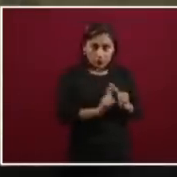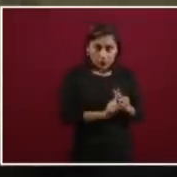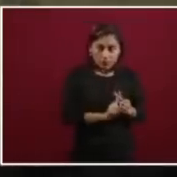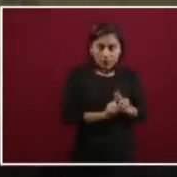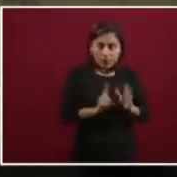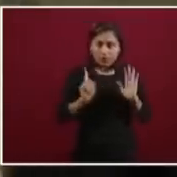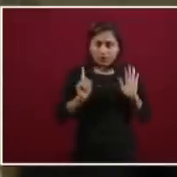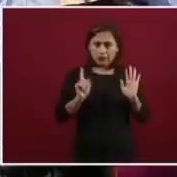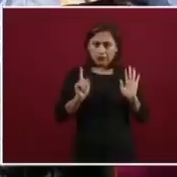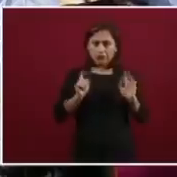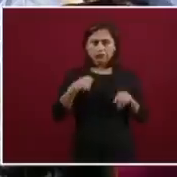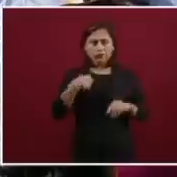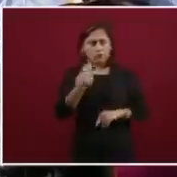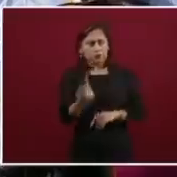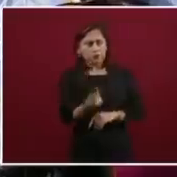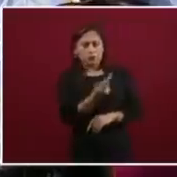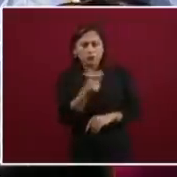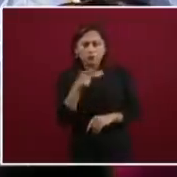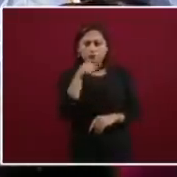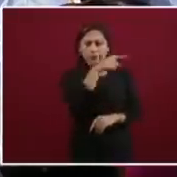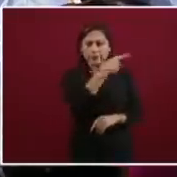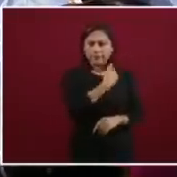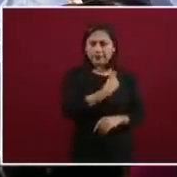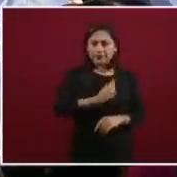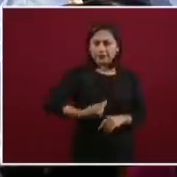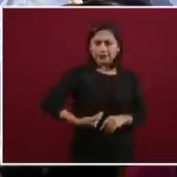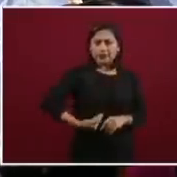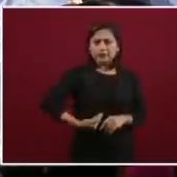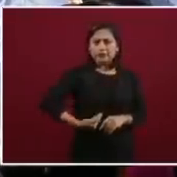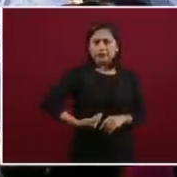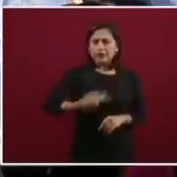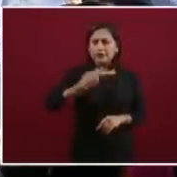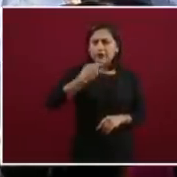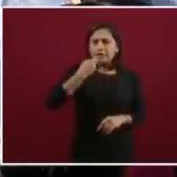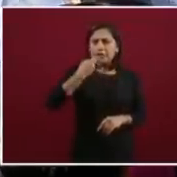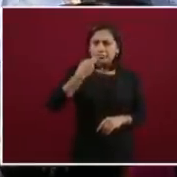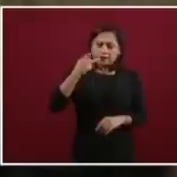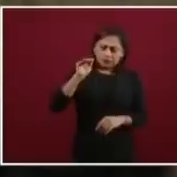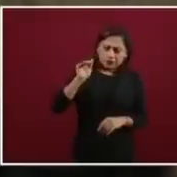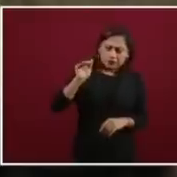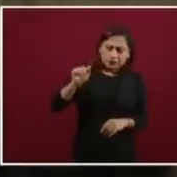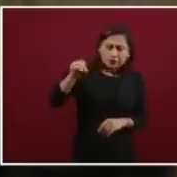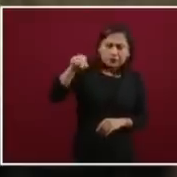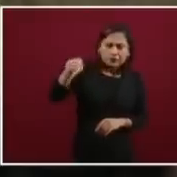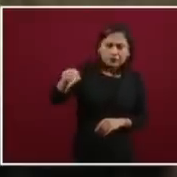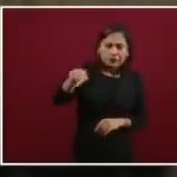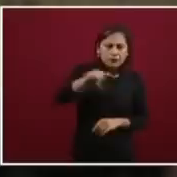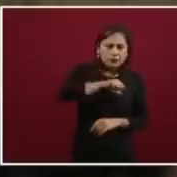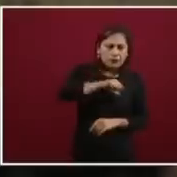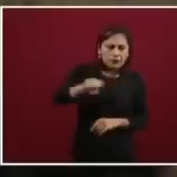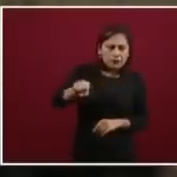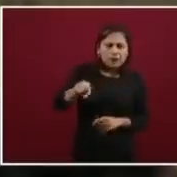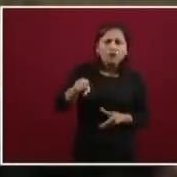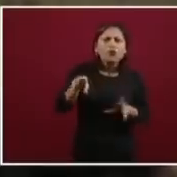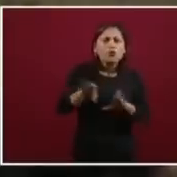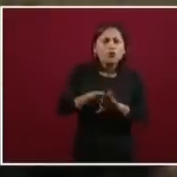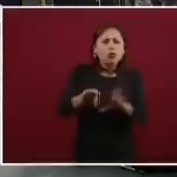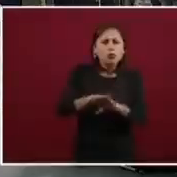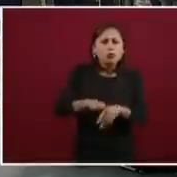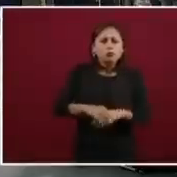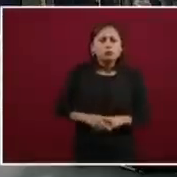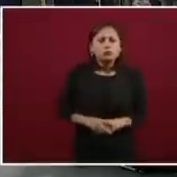pueblo que no está pues con esta razón